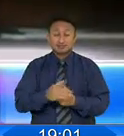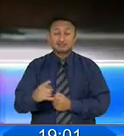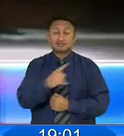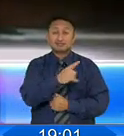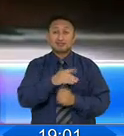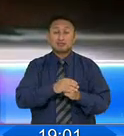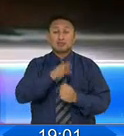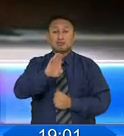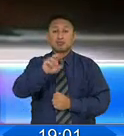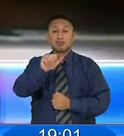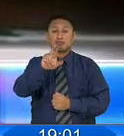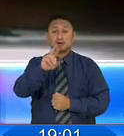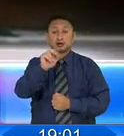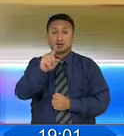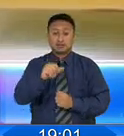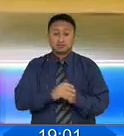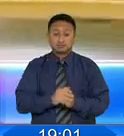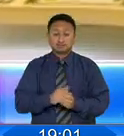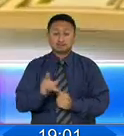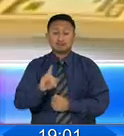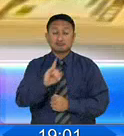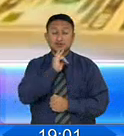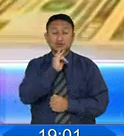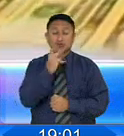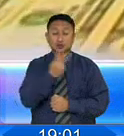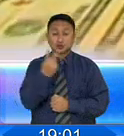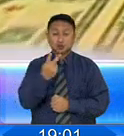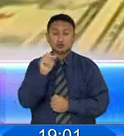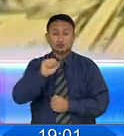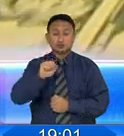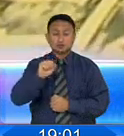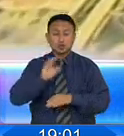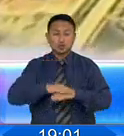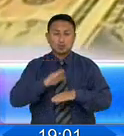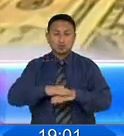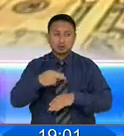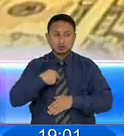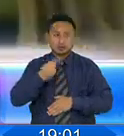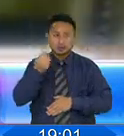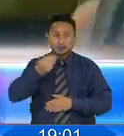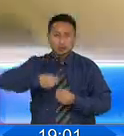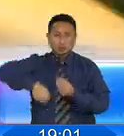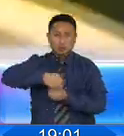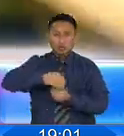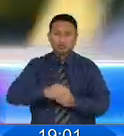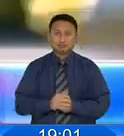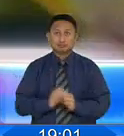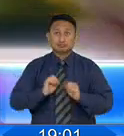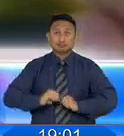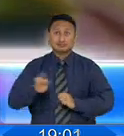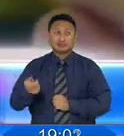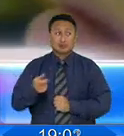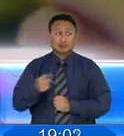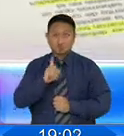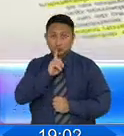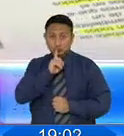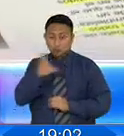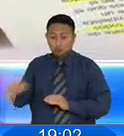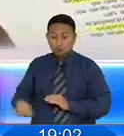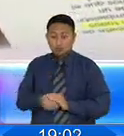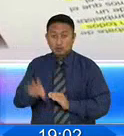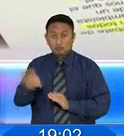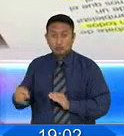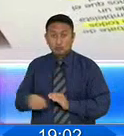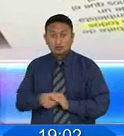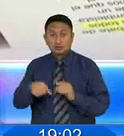Estados Unidos en el proceso se declararon culpables del delito de lavado de dinero, recibido por concepto de sobornos, relacionado con